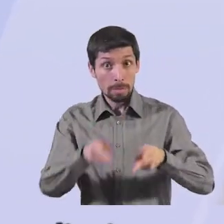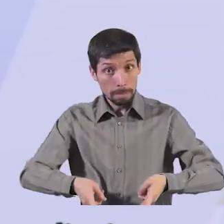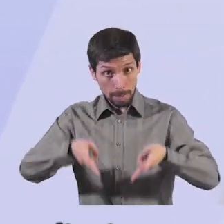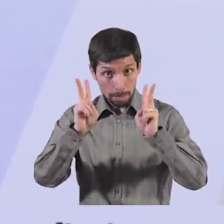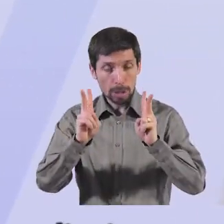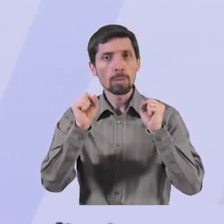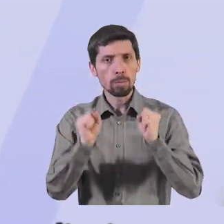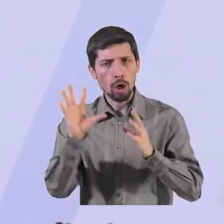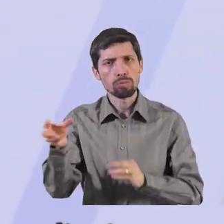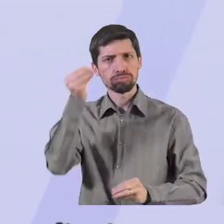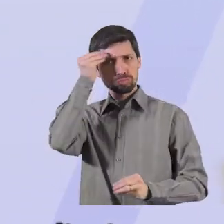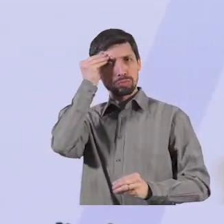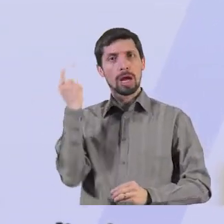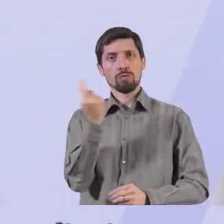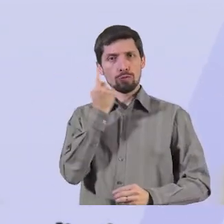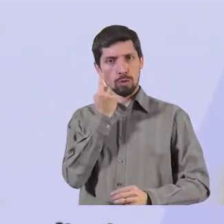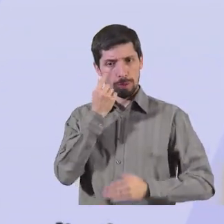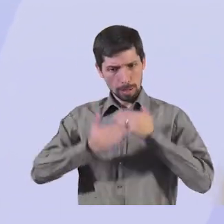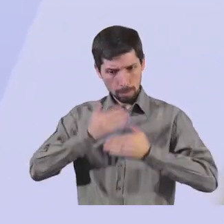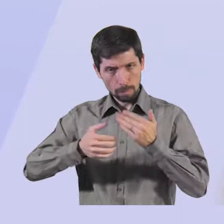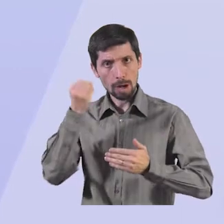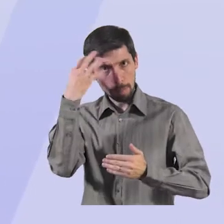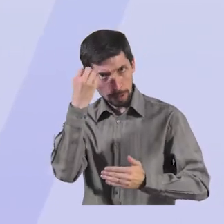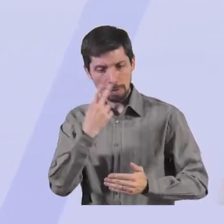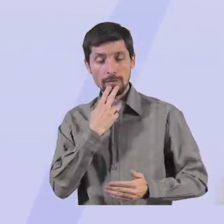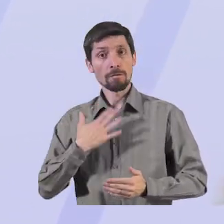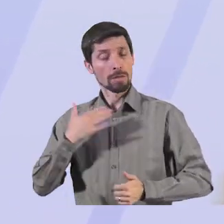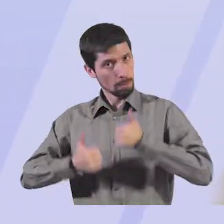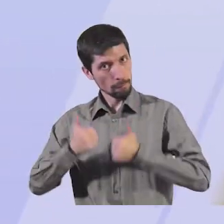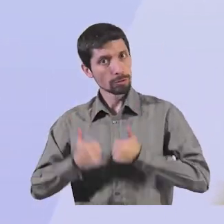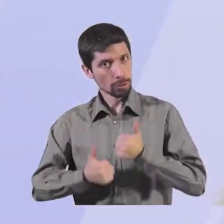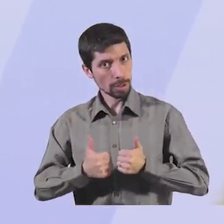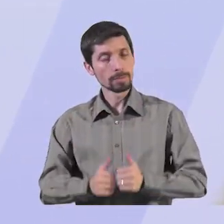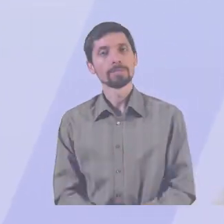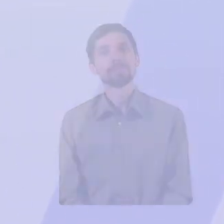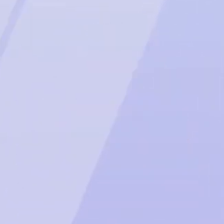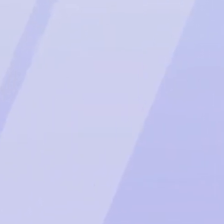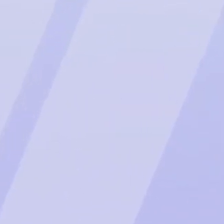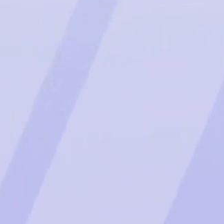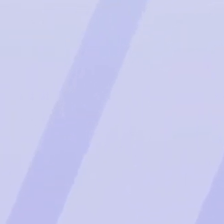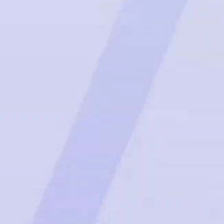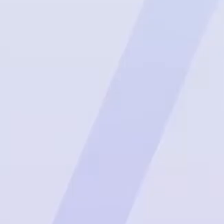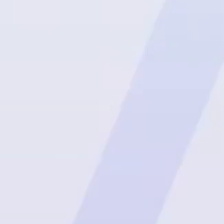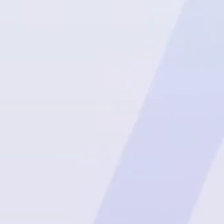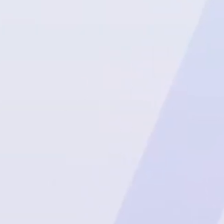permitirán adquirir mayor autonomía en tu proceso de aprendizaje y en tu vida profesional.